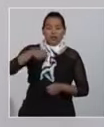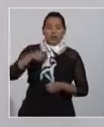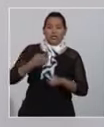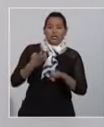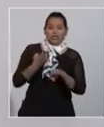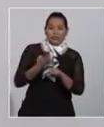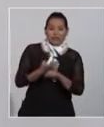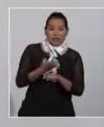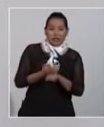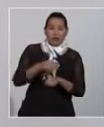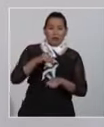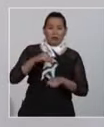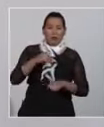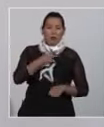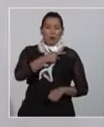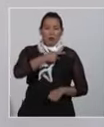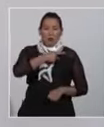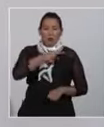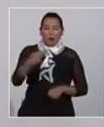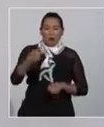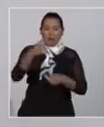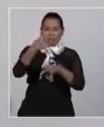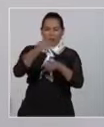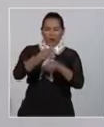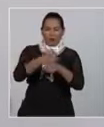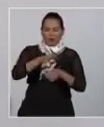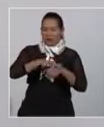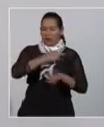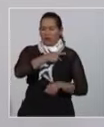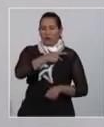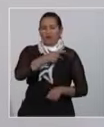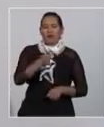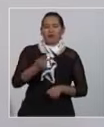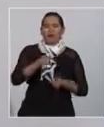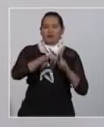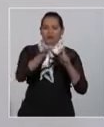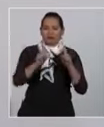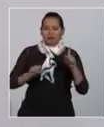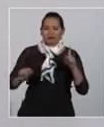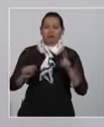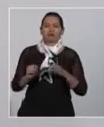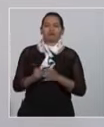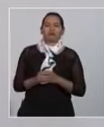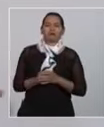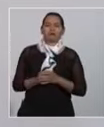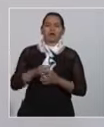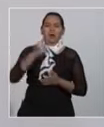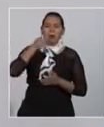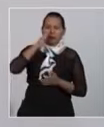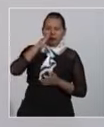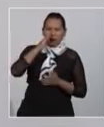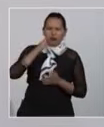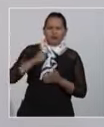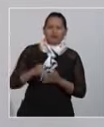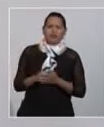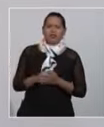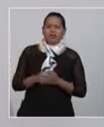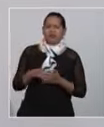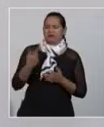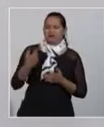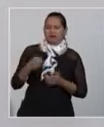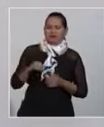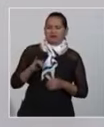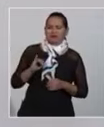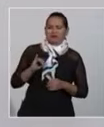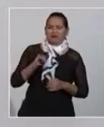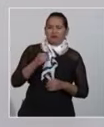no significa experimentar con quien miente y ha hecho de su vida un engaño. Miguel Barbosa no representa los intereses de la gente. Como